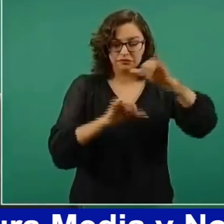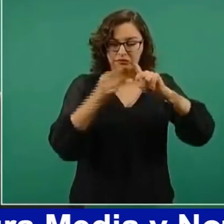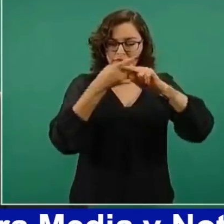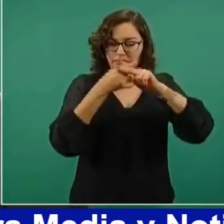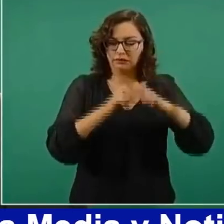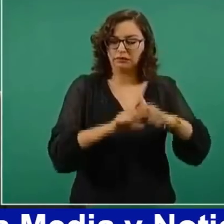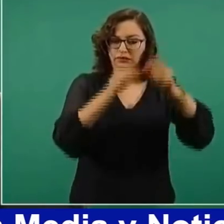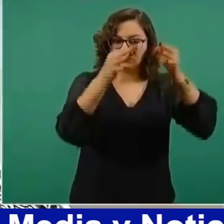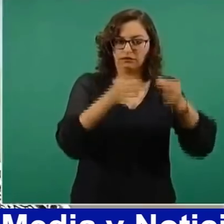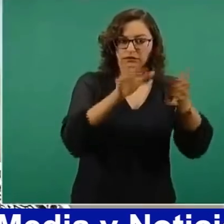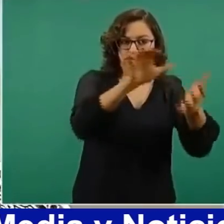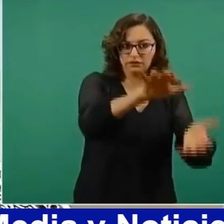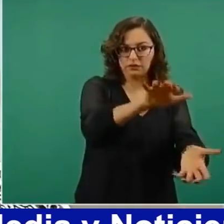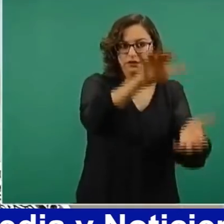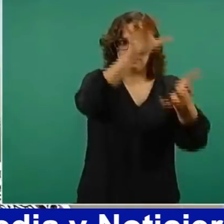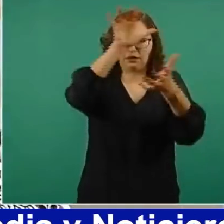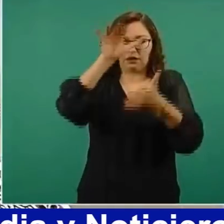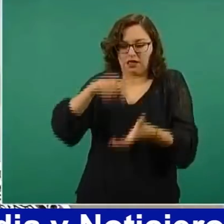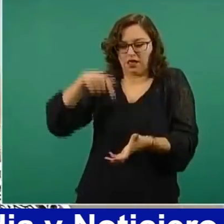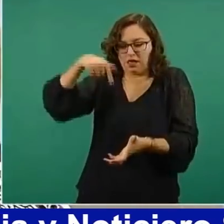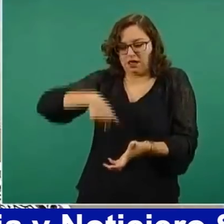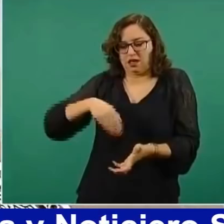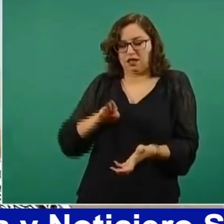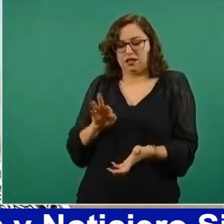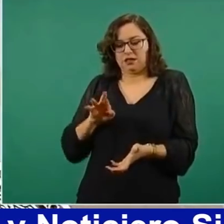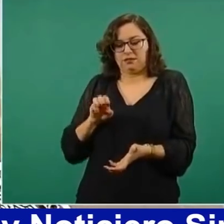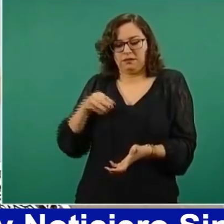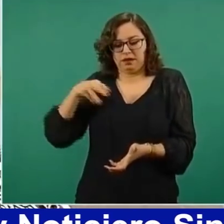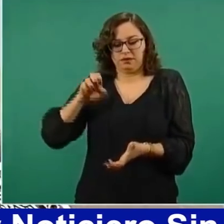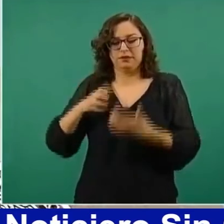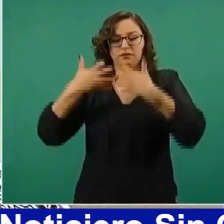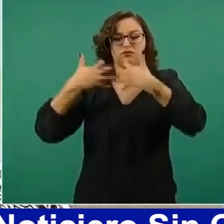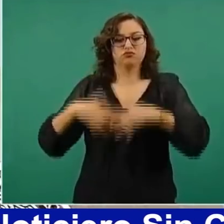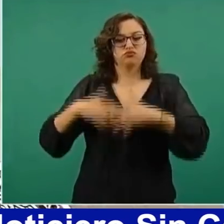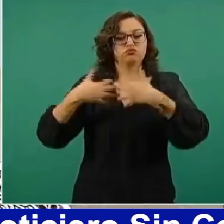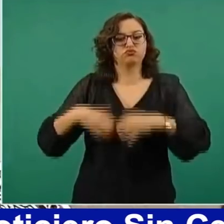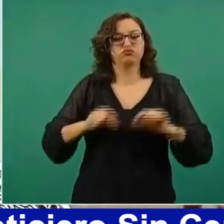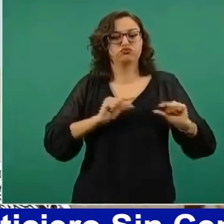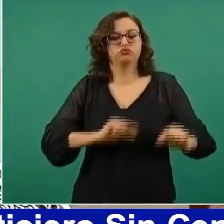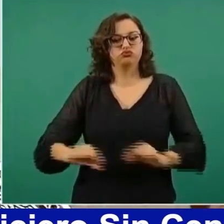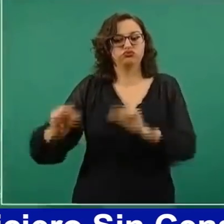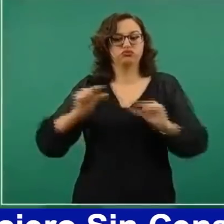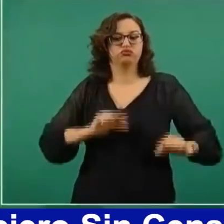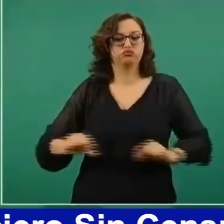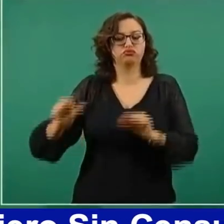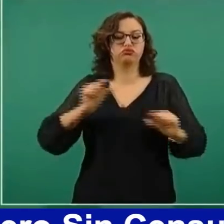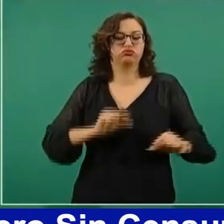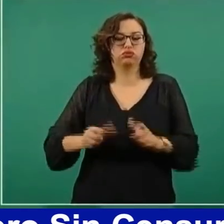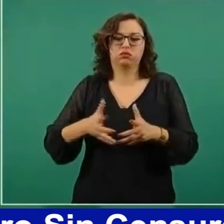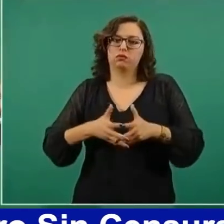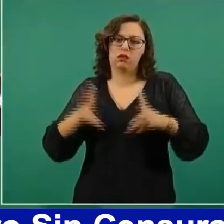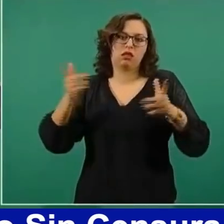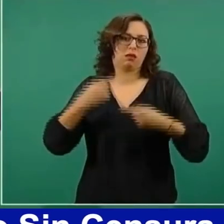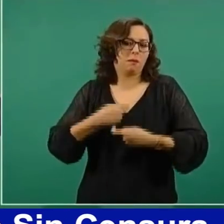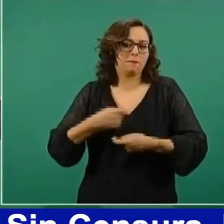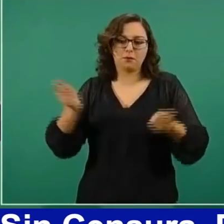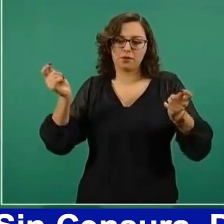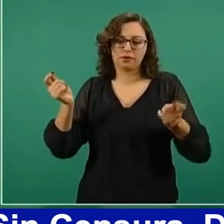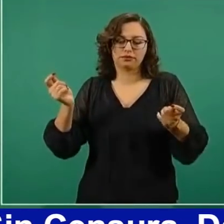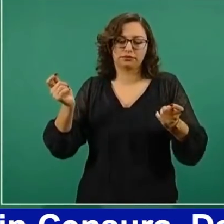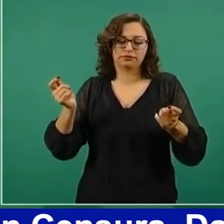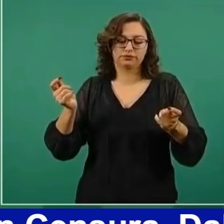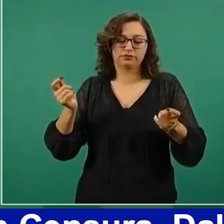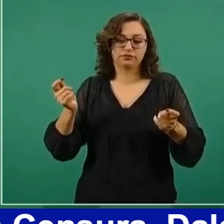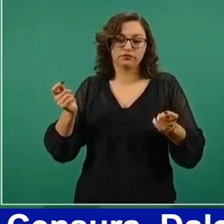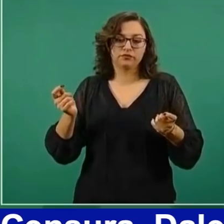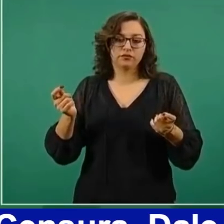mexicana Birmex pública escalaría esa producción en cantidades grandes. Y